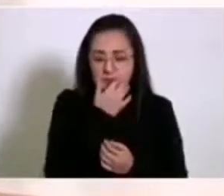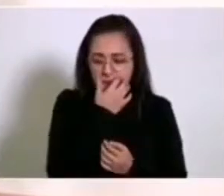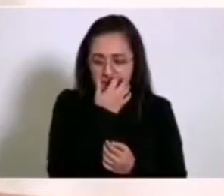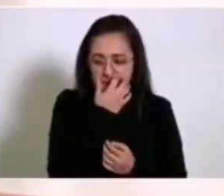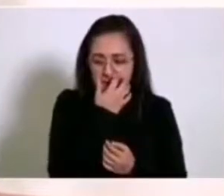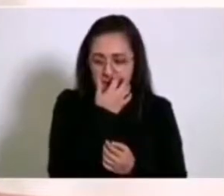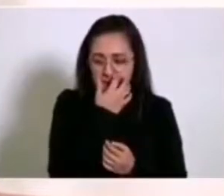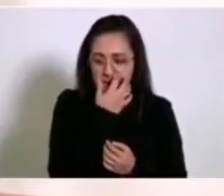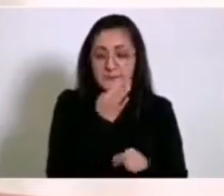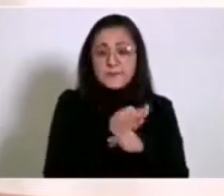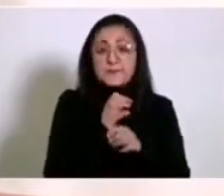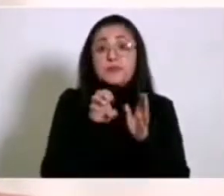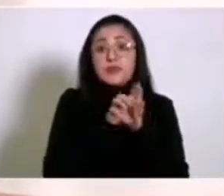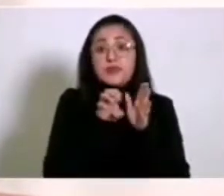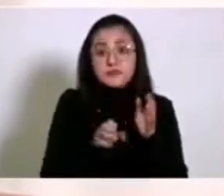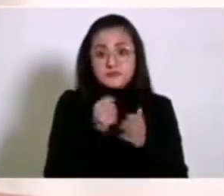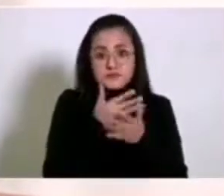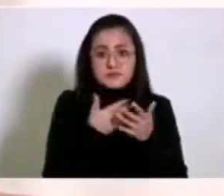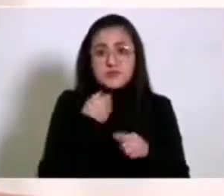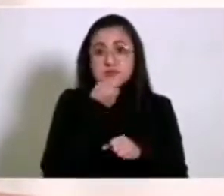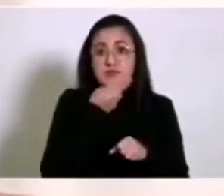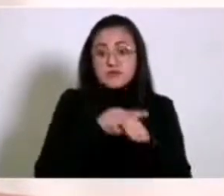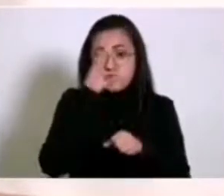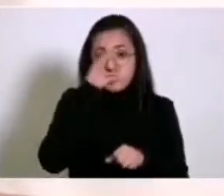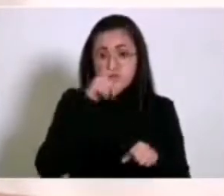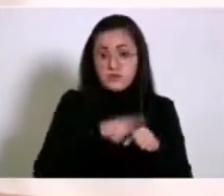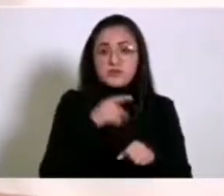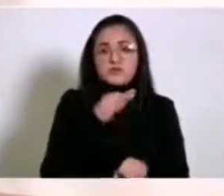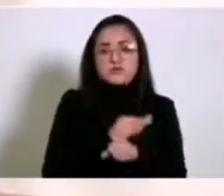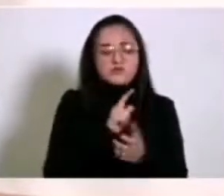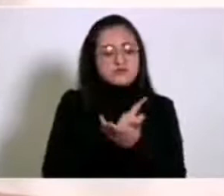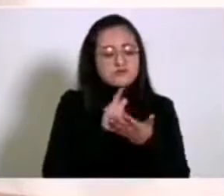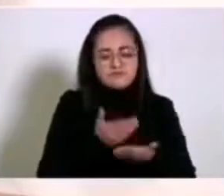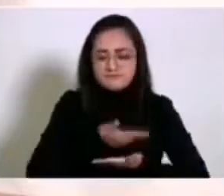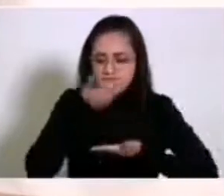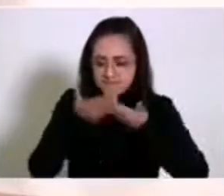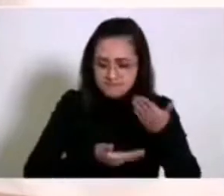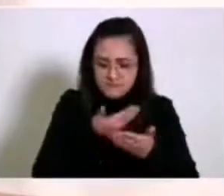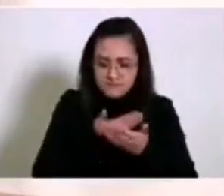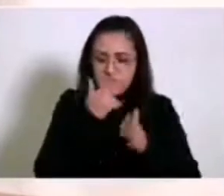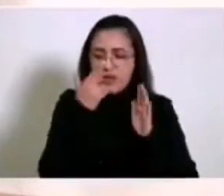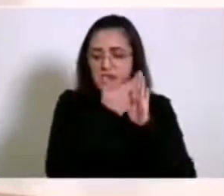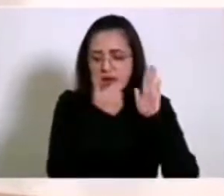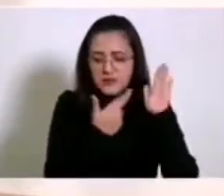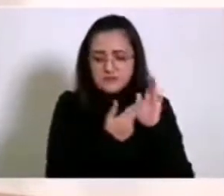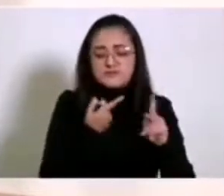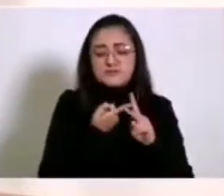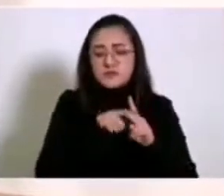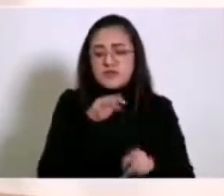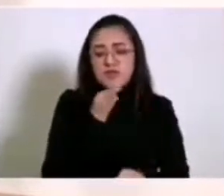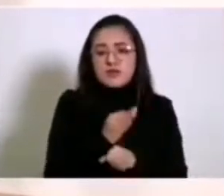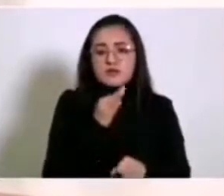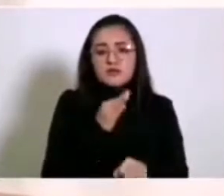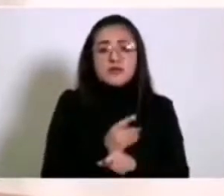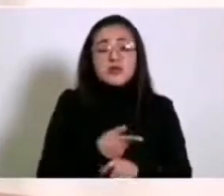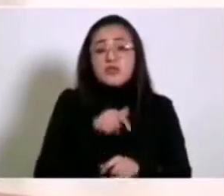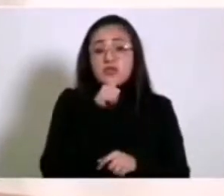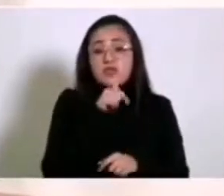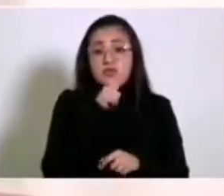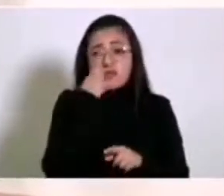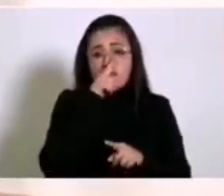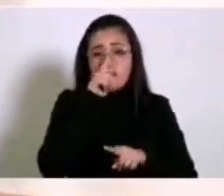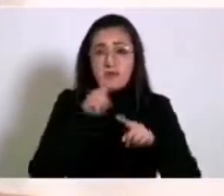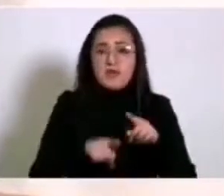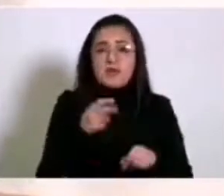de ejemplos la sociedad de cultura sigue las líneas de la transparencia y la normatividad por lo que se ha iniciado una serie de acciones tendientes a paliar